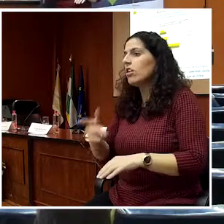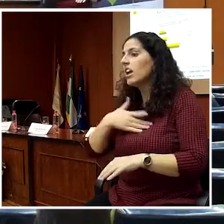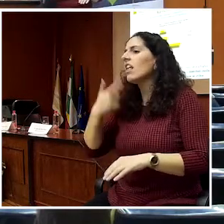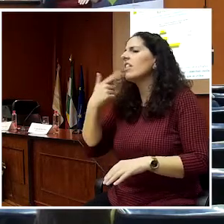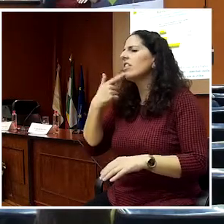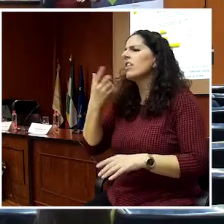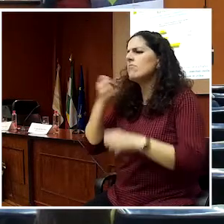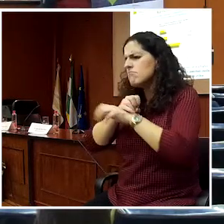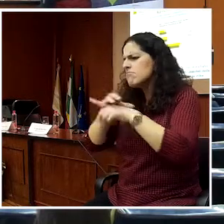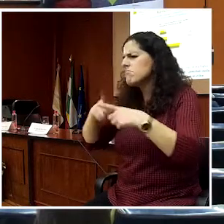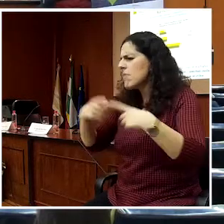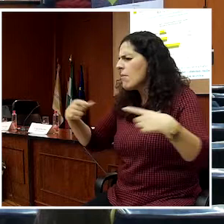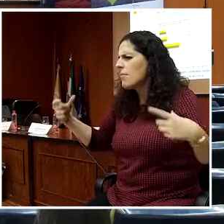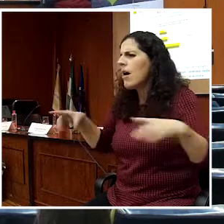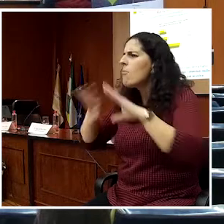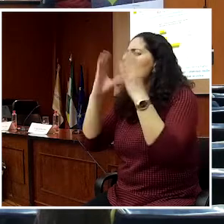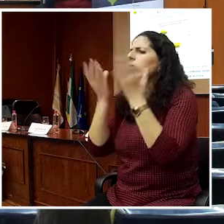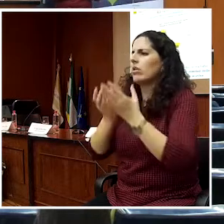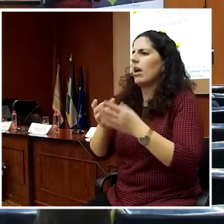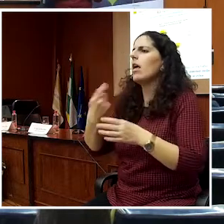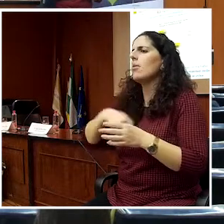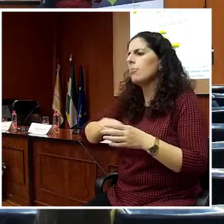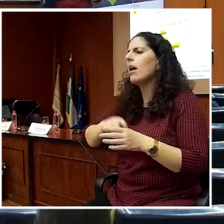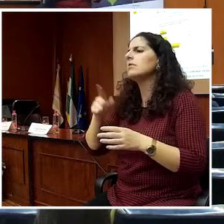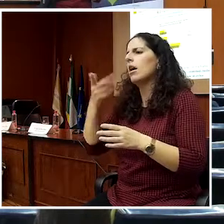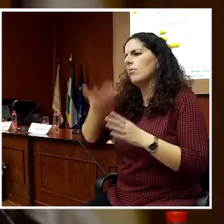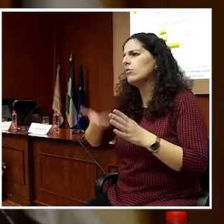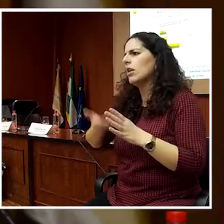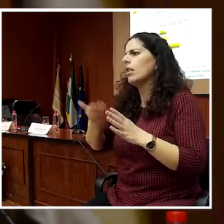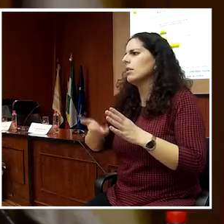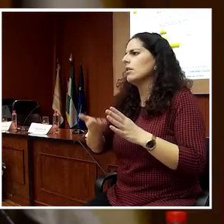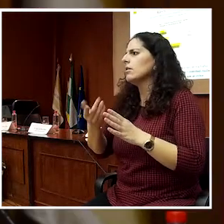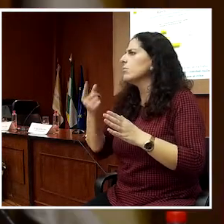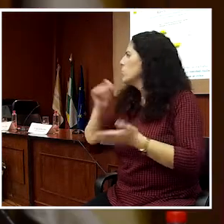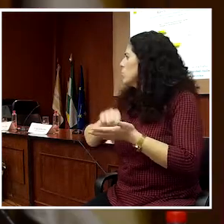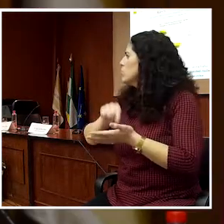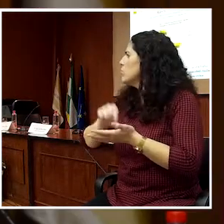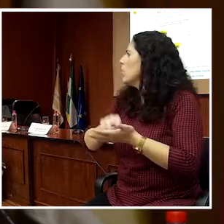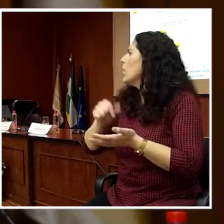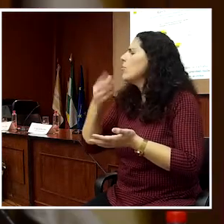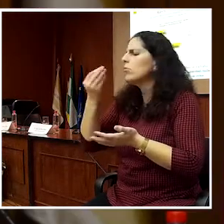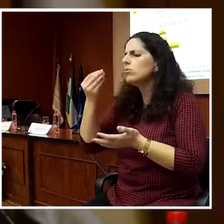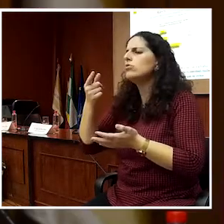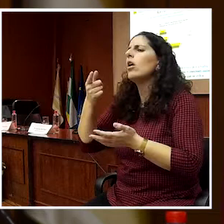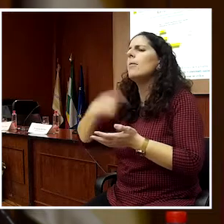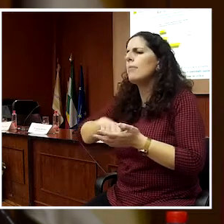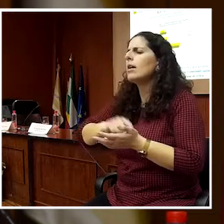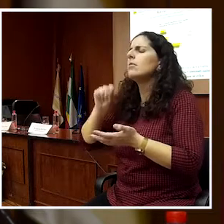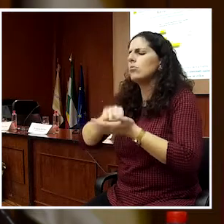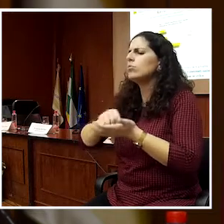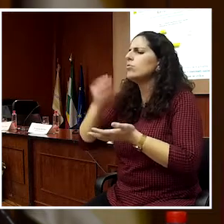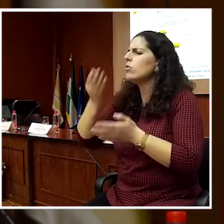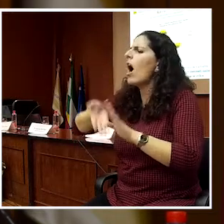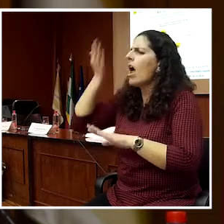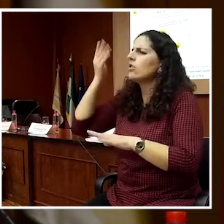ante una epidemia mundial, pero en el caso de España, como he dicho antes, es uno de los países que tiene